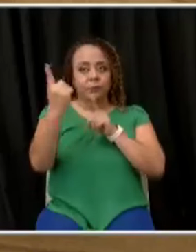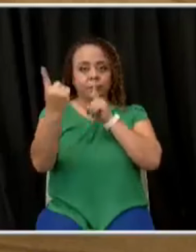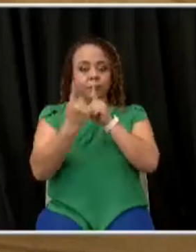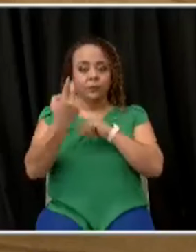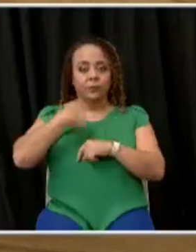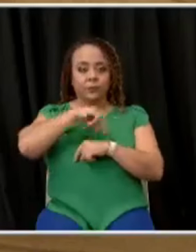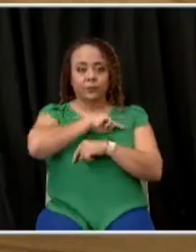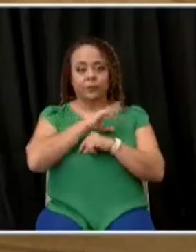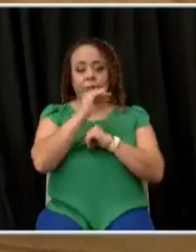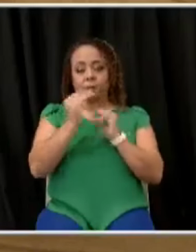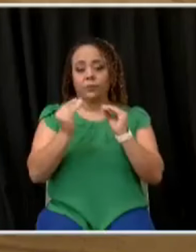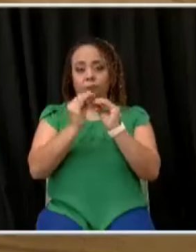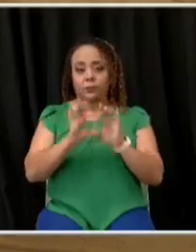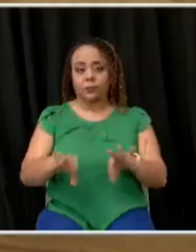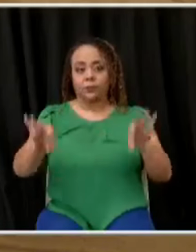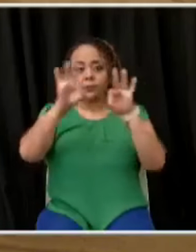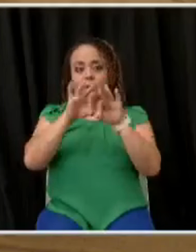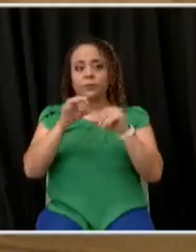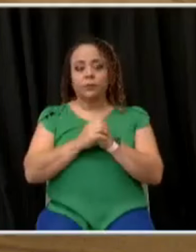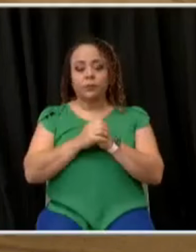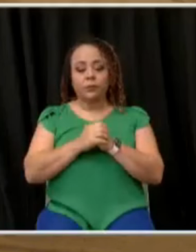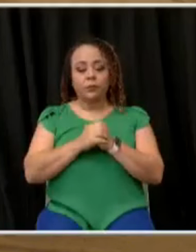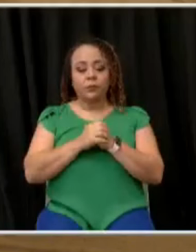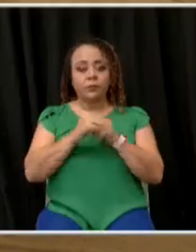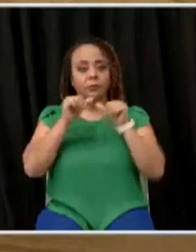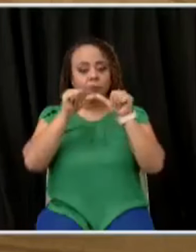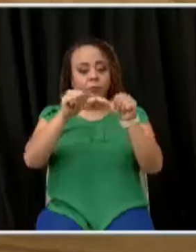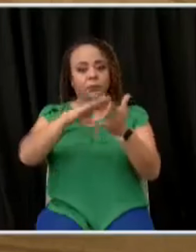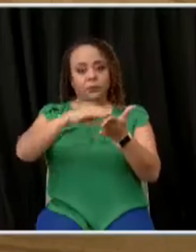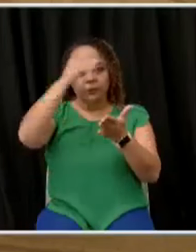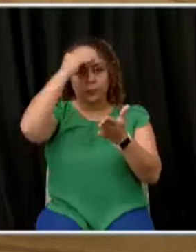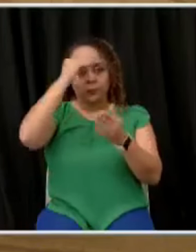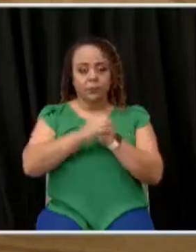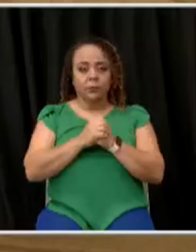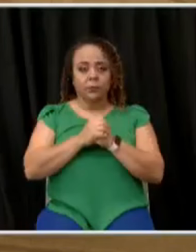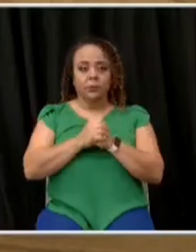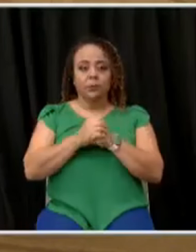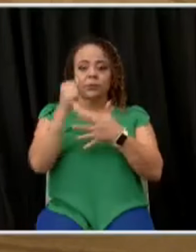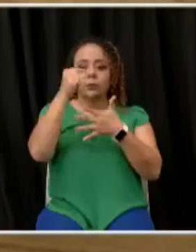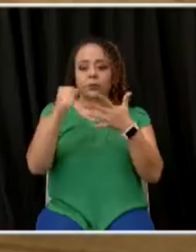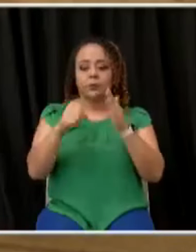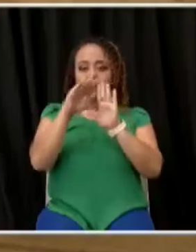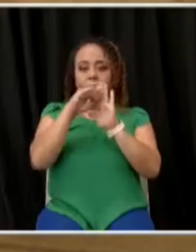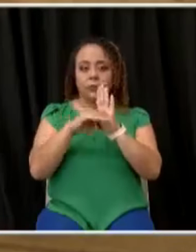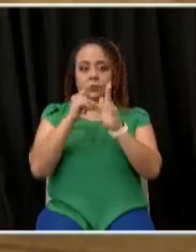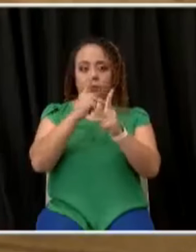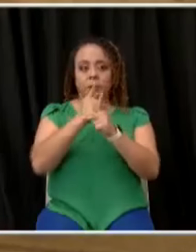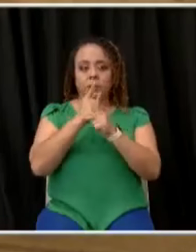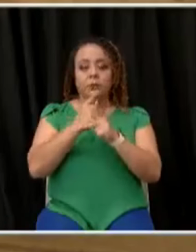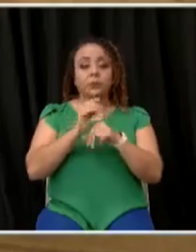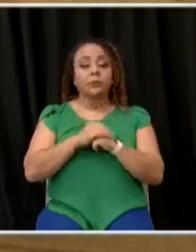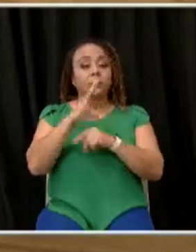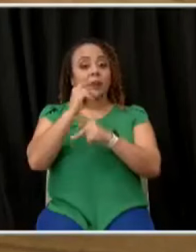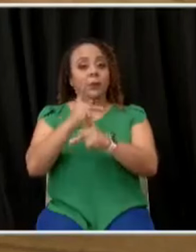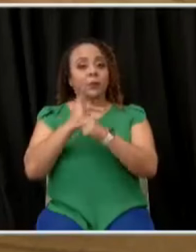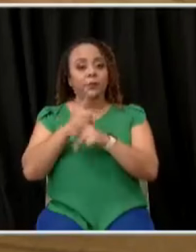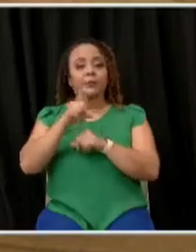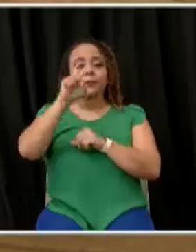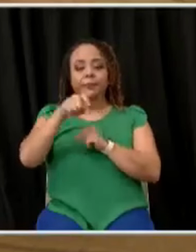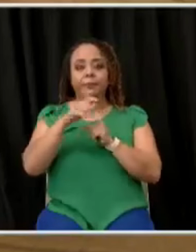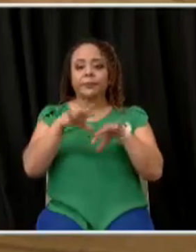a nosotros y lo más importante, sigamos aprendiendo cuáles son esas medidas preventivas y de protección que